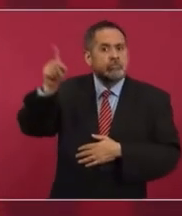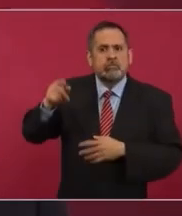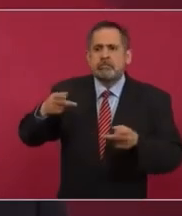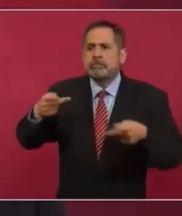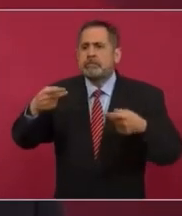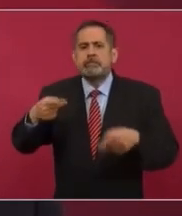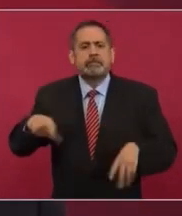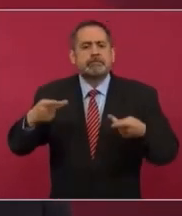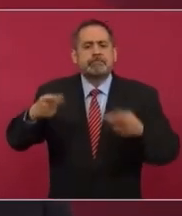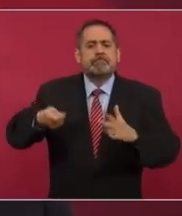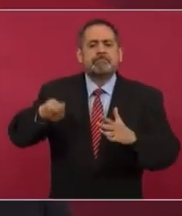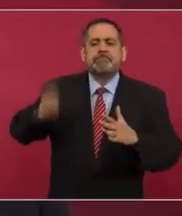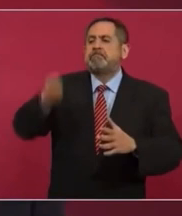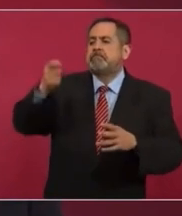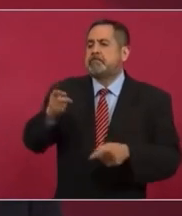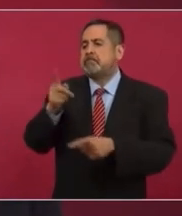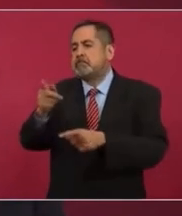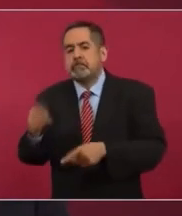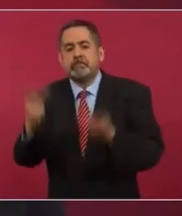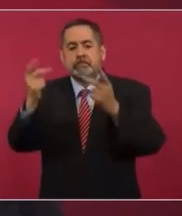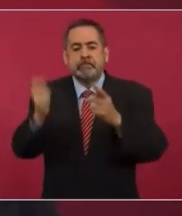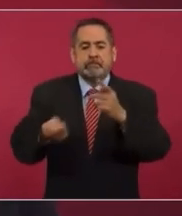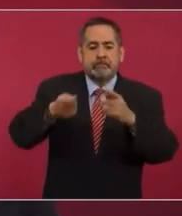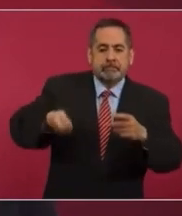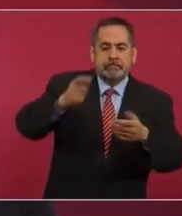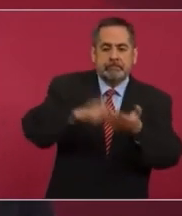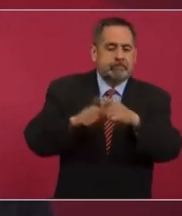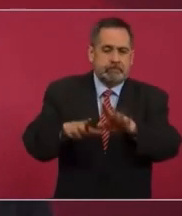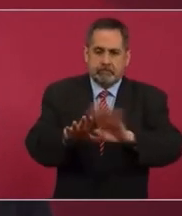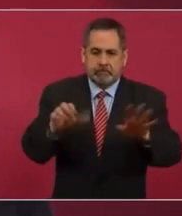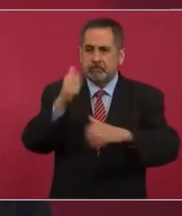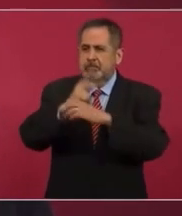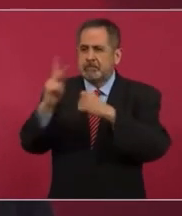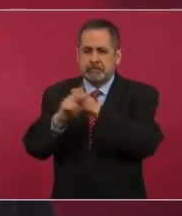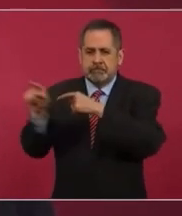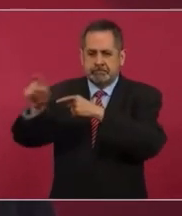subastas o están en otros países.